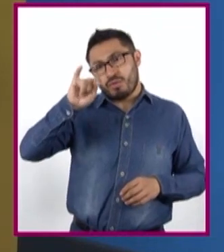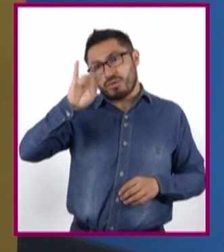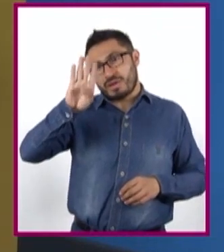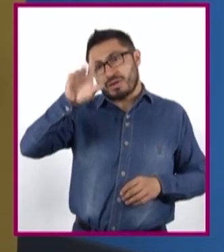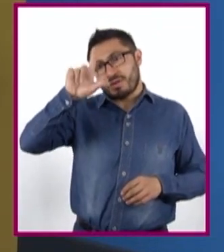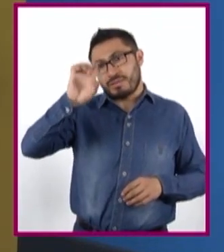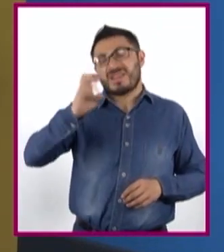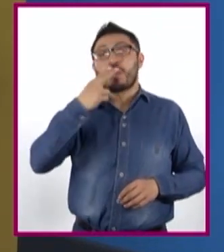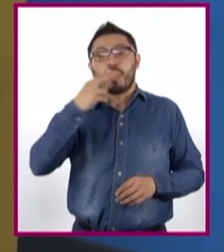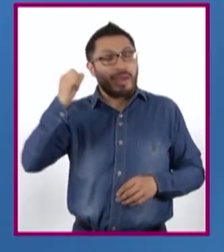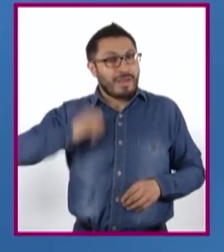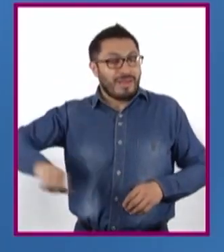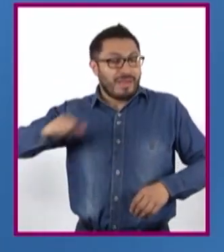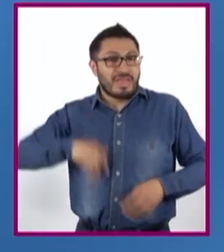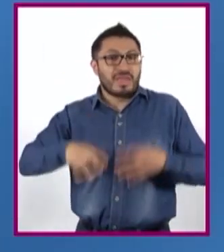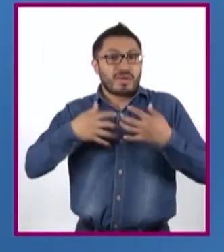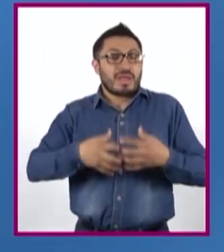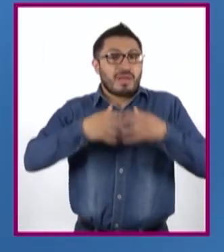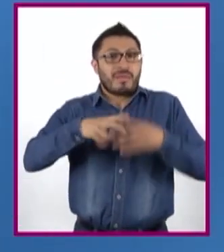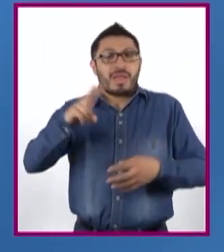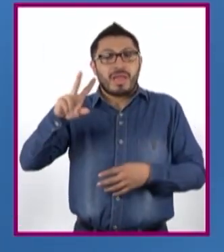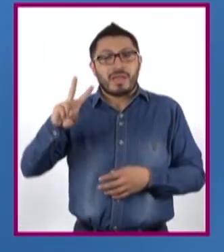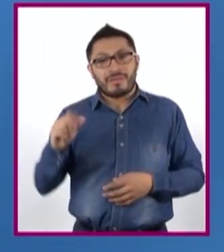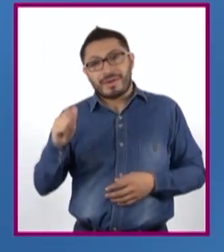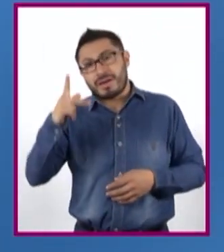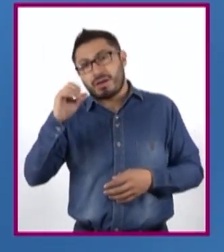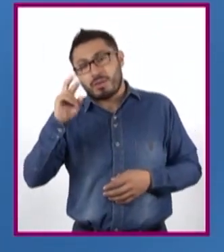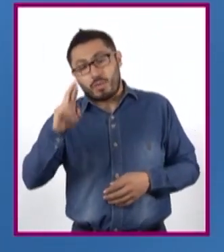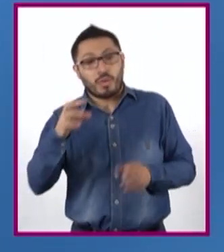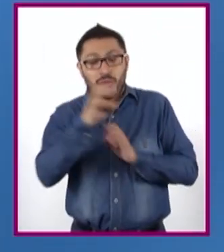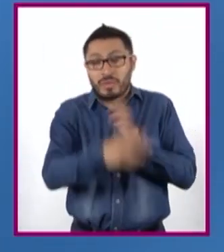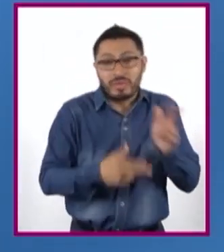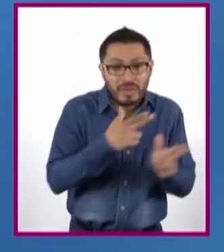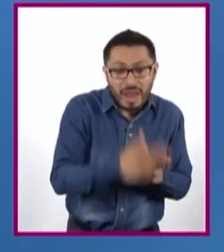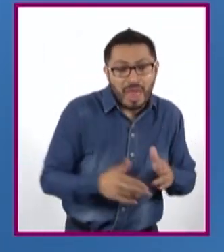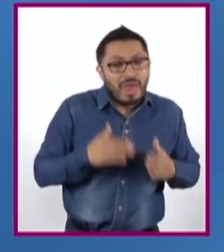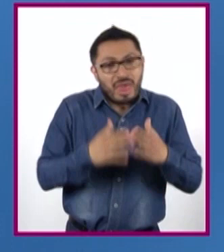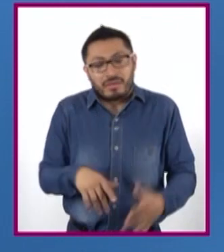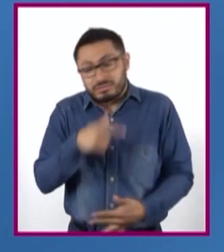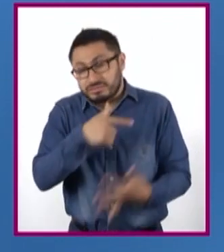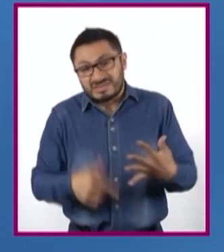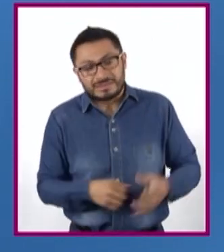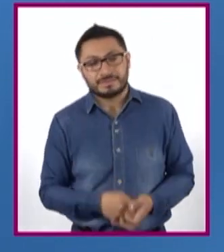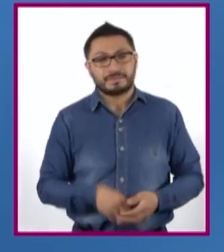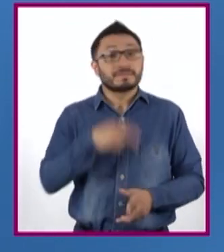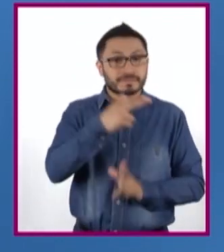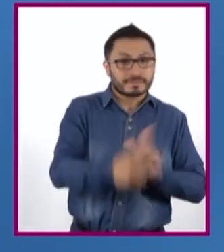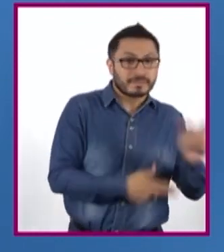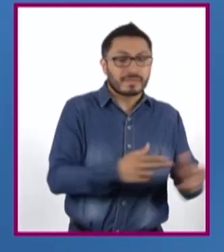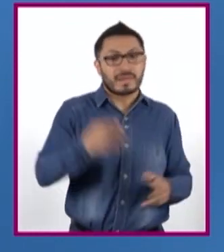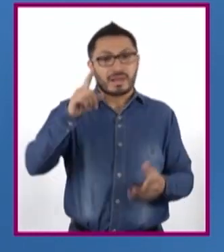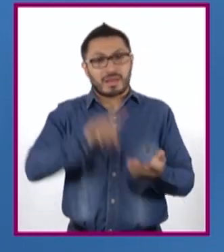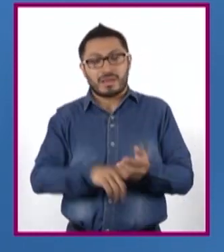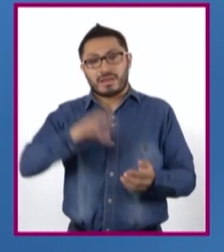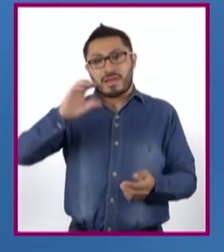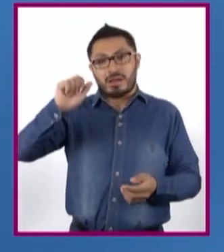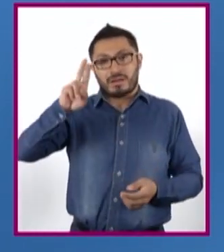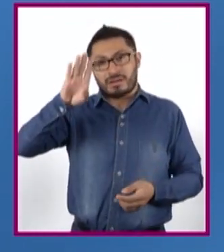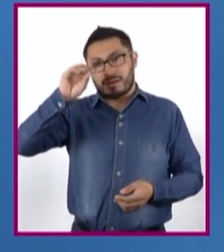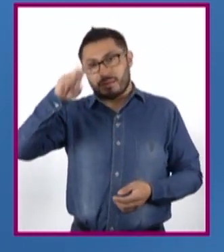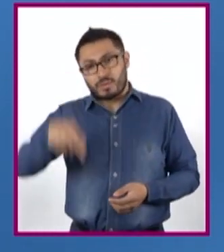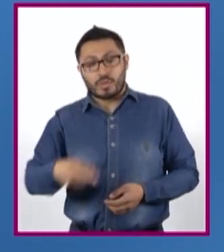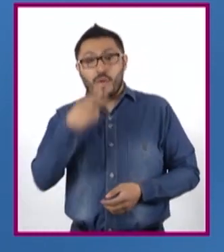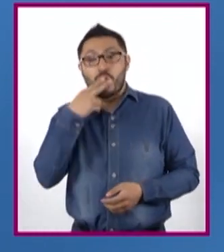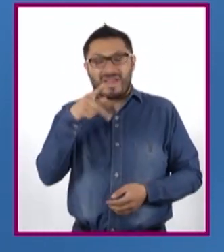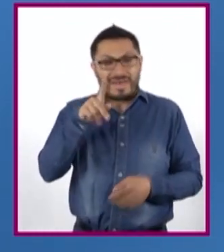trenes y los barcos. Hablemos de las locomotoras. El consumo de carbón dependía de varios